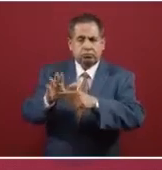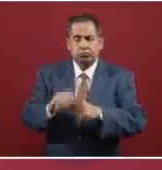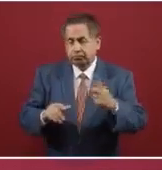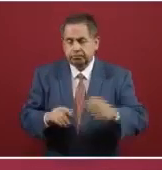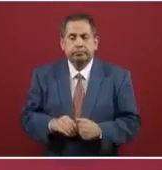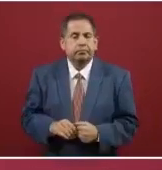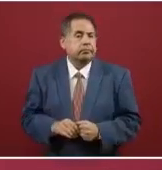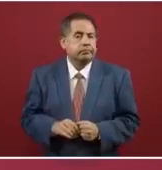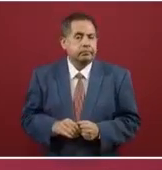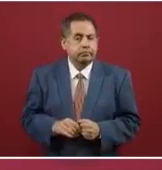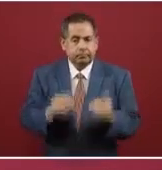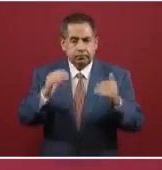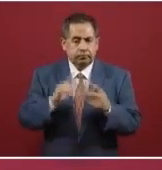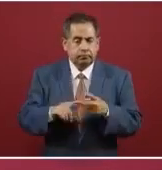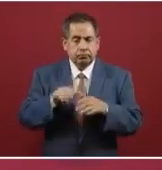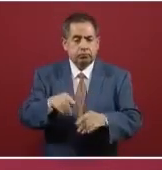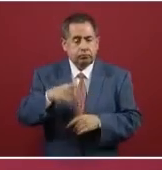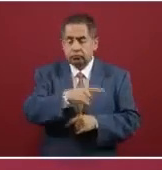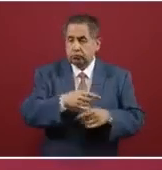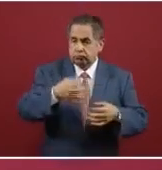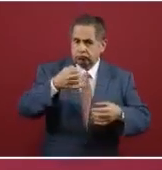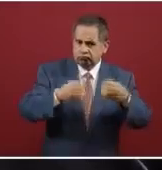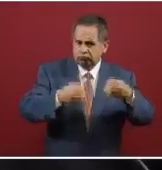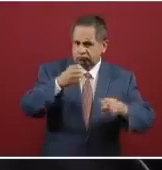Poder Judicial, lo mismo.